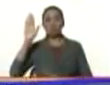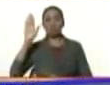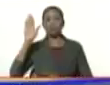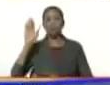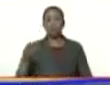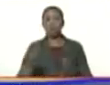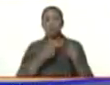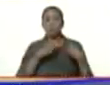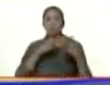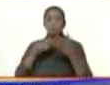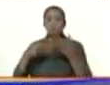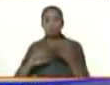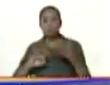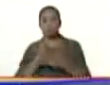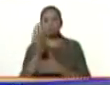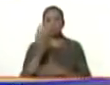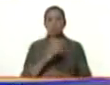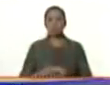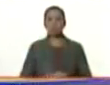asumir mis funciones